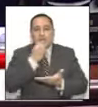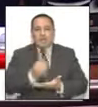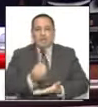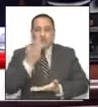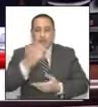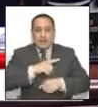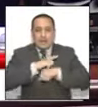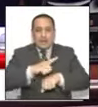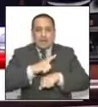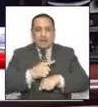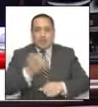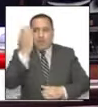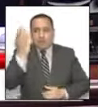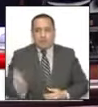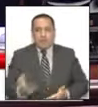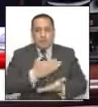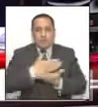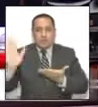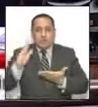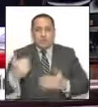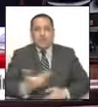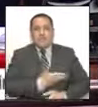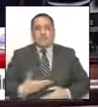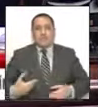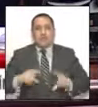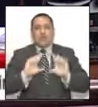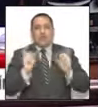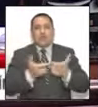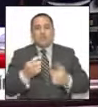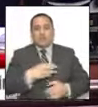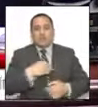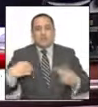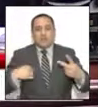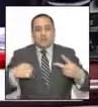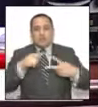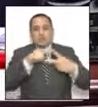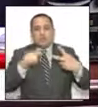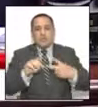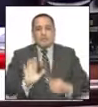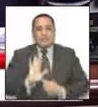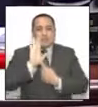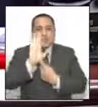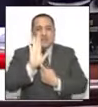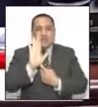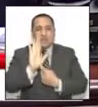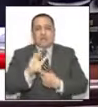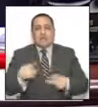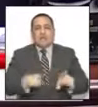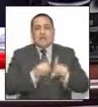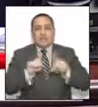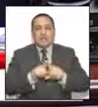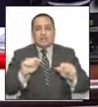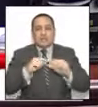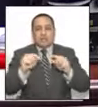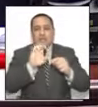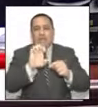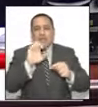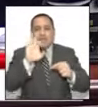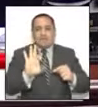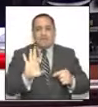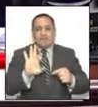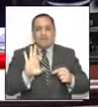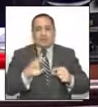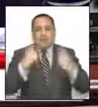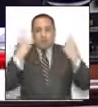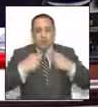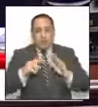de inmediato al vacado y al presidente del Consejo de Ministros, y se publicará según lo dispuesto en los incisos E y F del